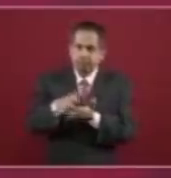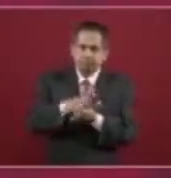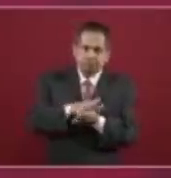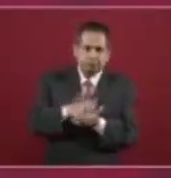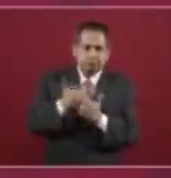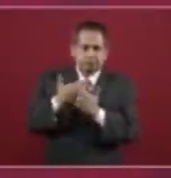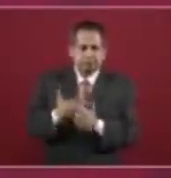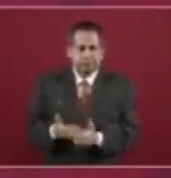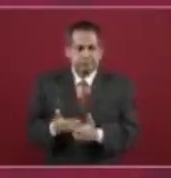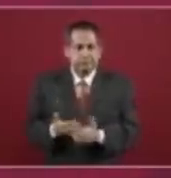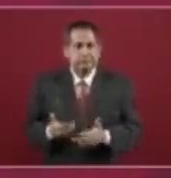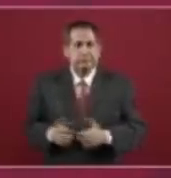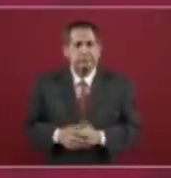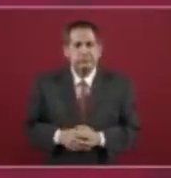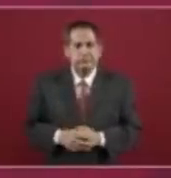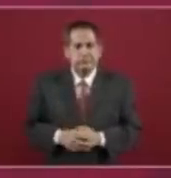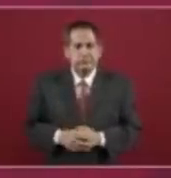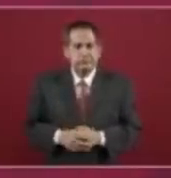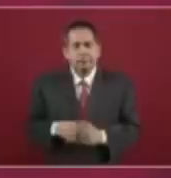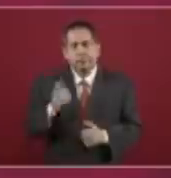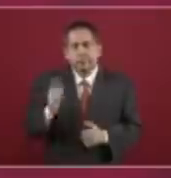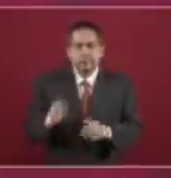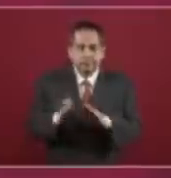aún cuando